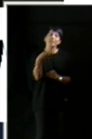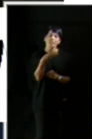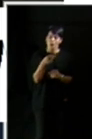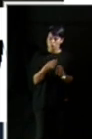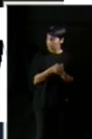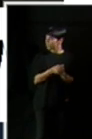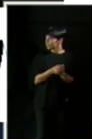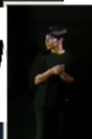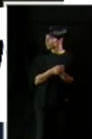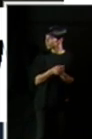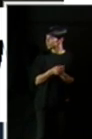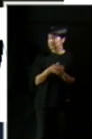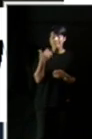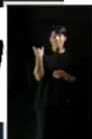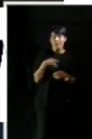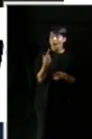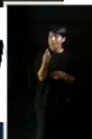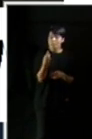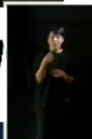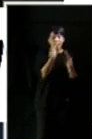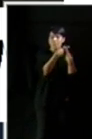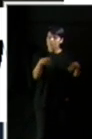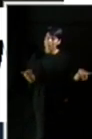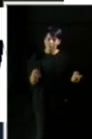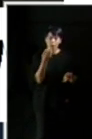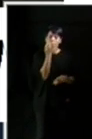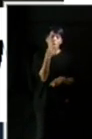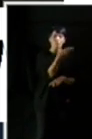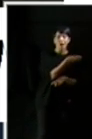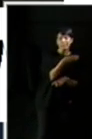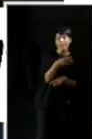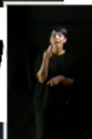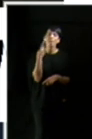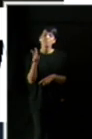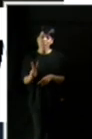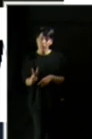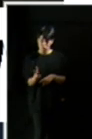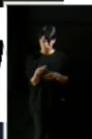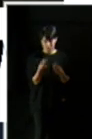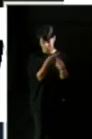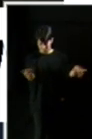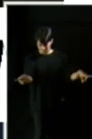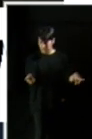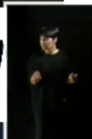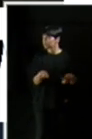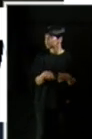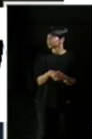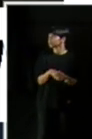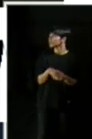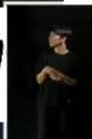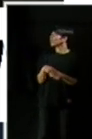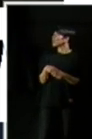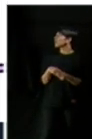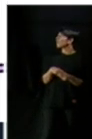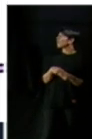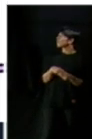tenemos que diferenciar perfectamente qué es un virus y una bacteria no hace falta que sea a nivel microbiológico a grandes